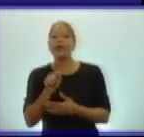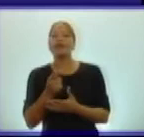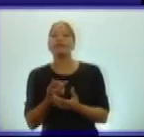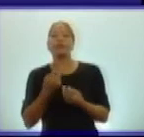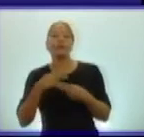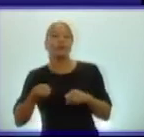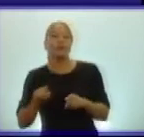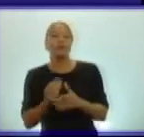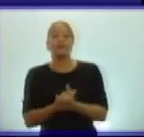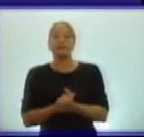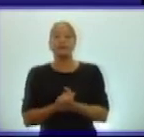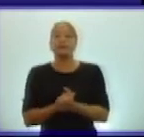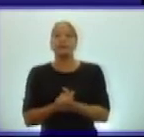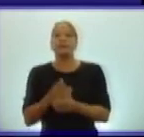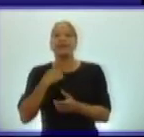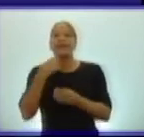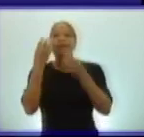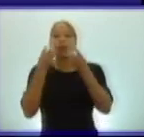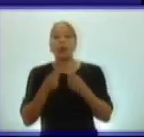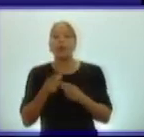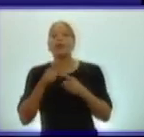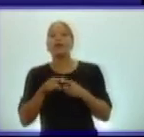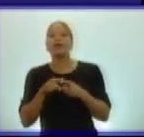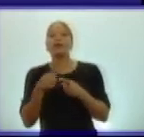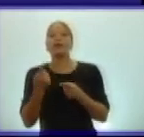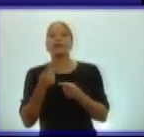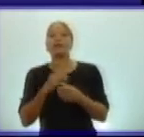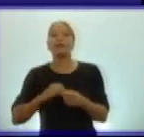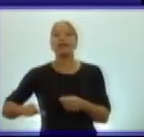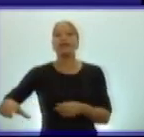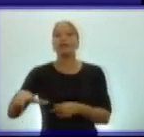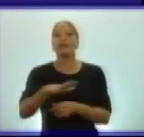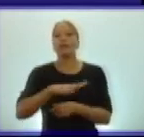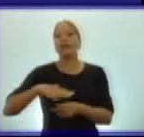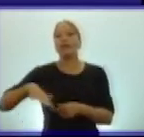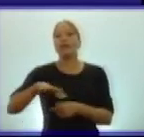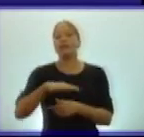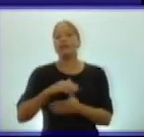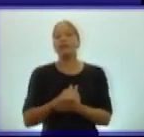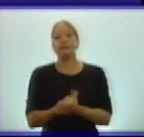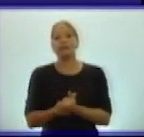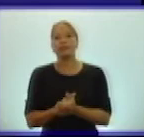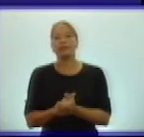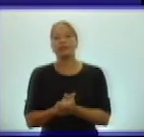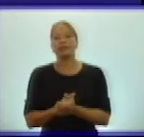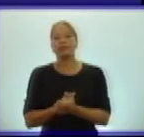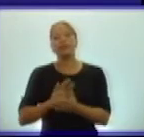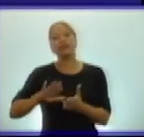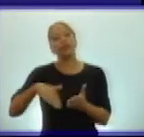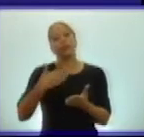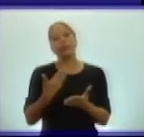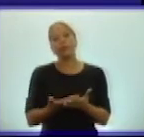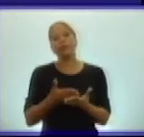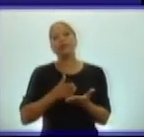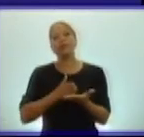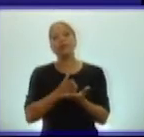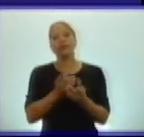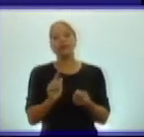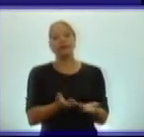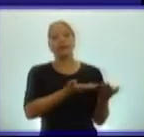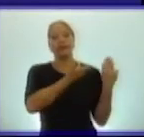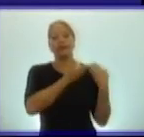resultado este tipo de economía en esta sociedad feudalista. Te propongo para esto la siguiente